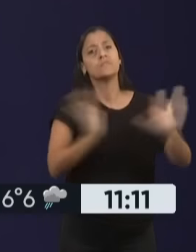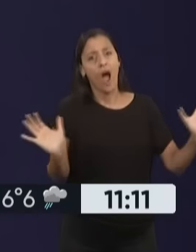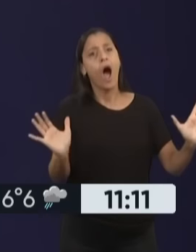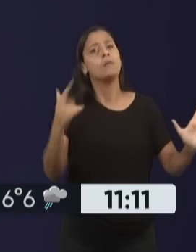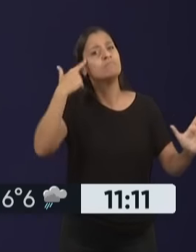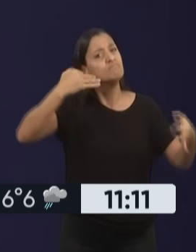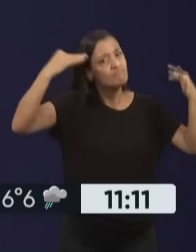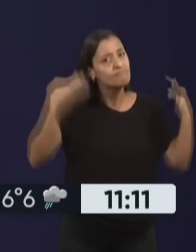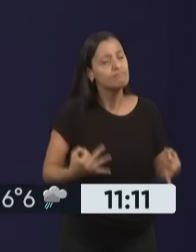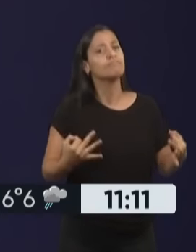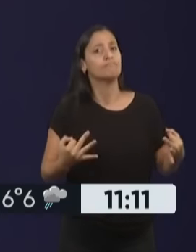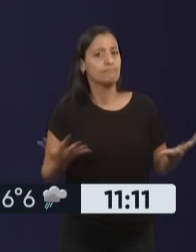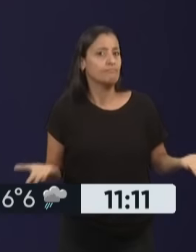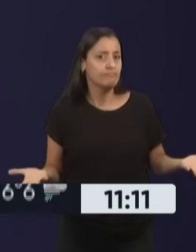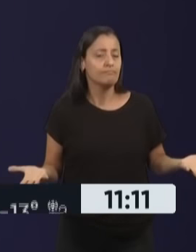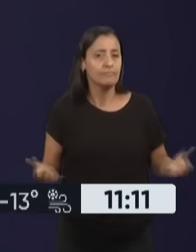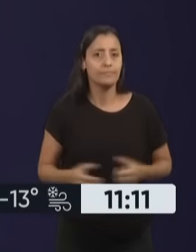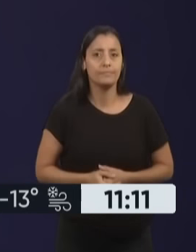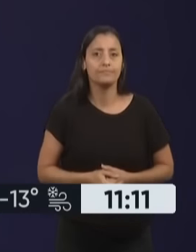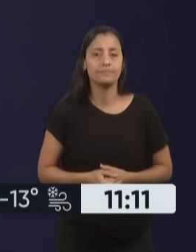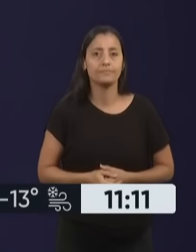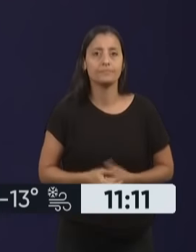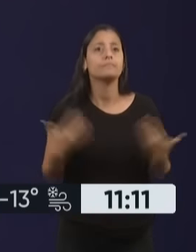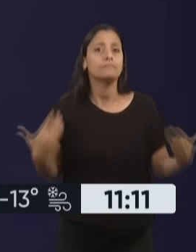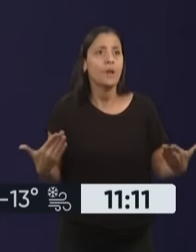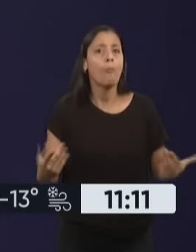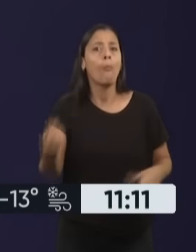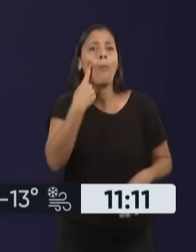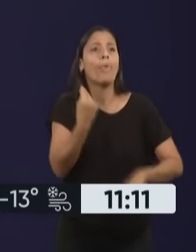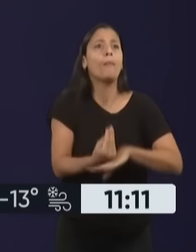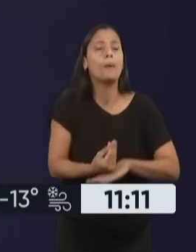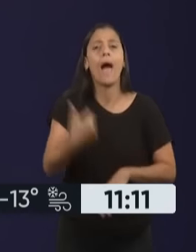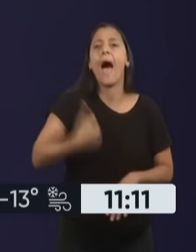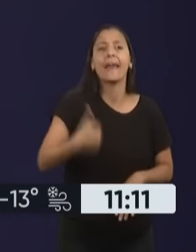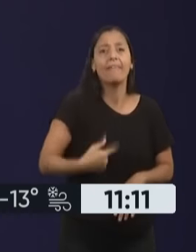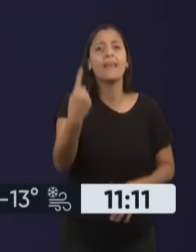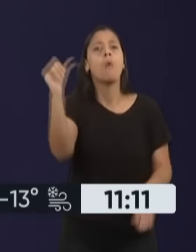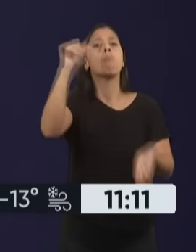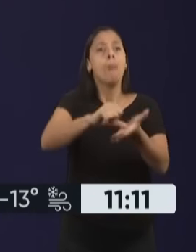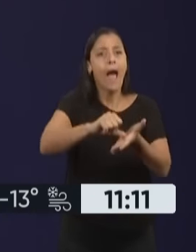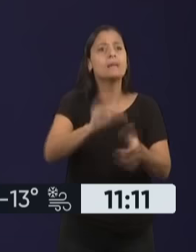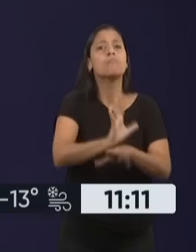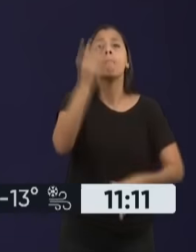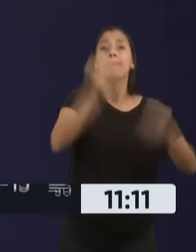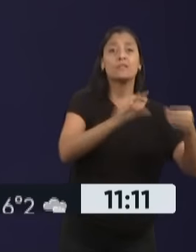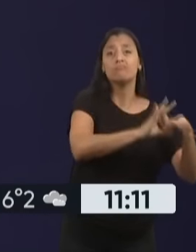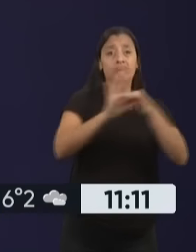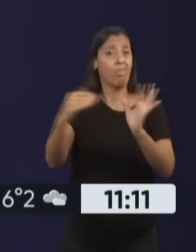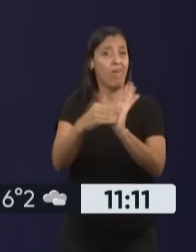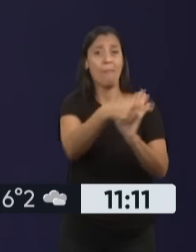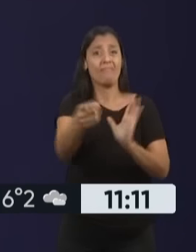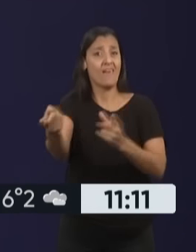racionales y podamos efectivamente vivir en un país que tenga un presupuesto nacional acorde a sus